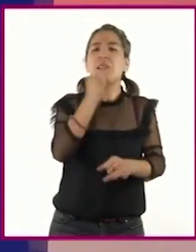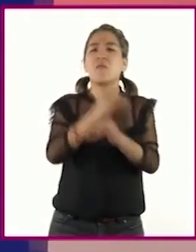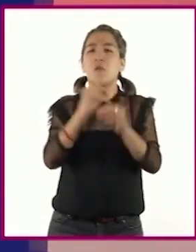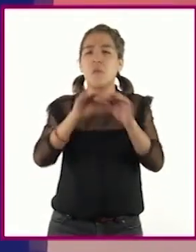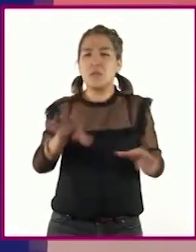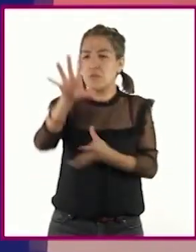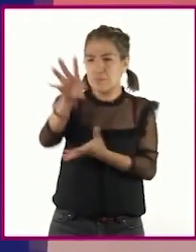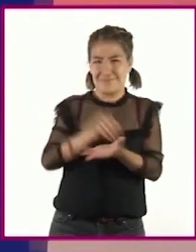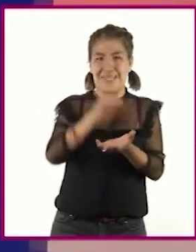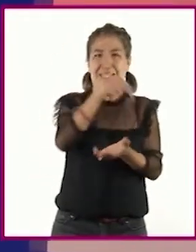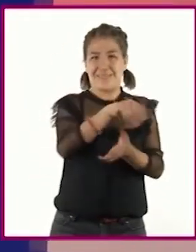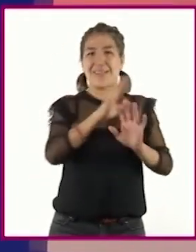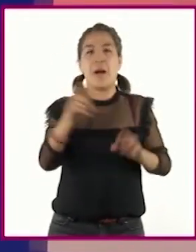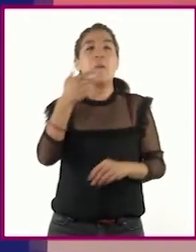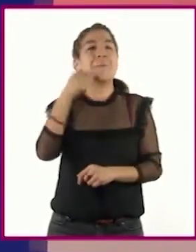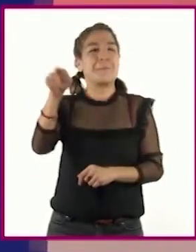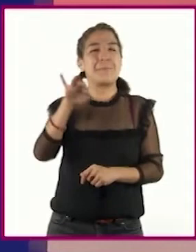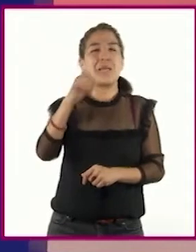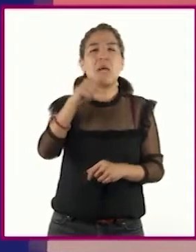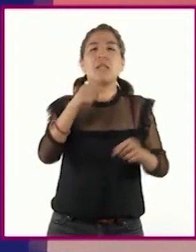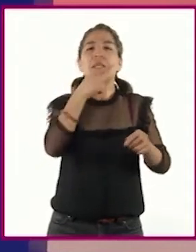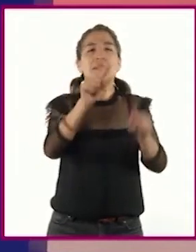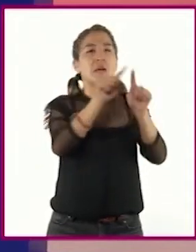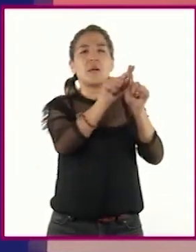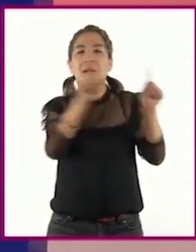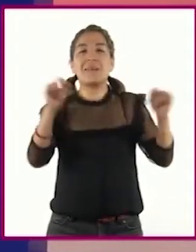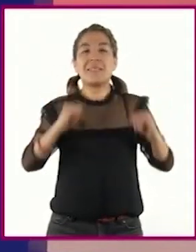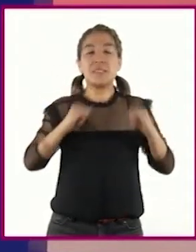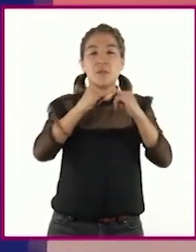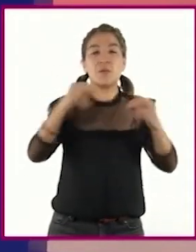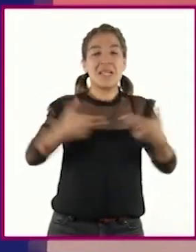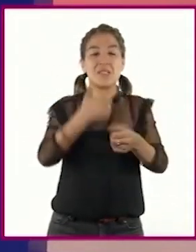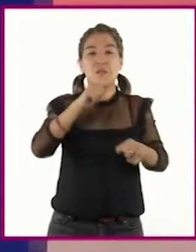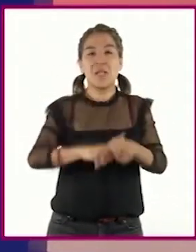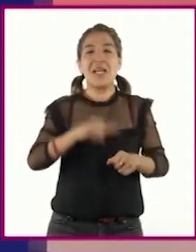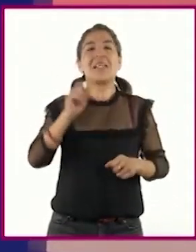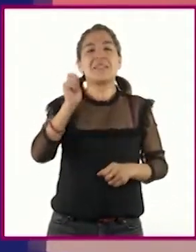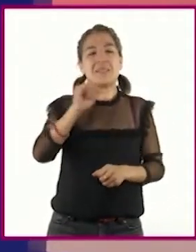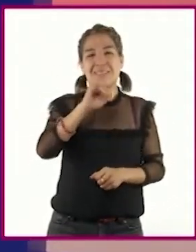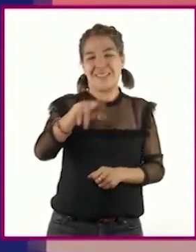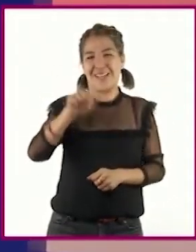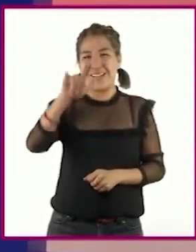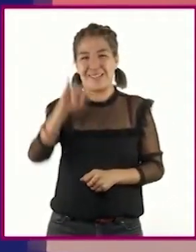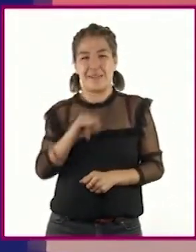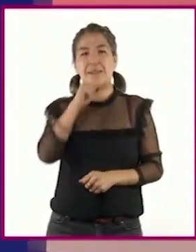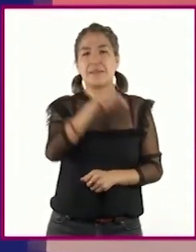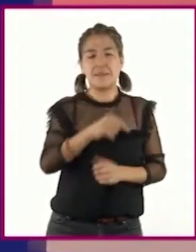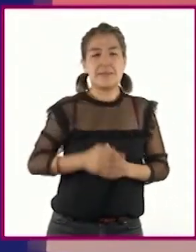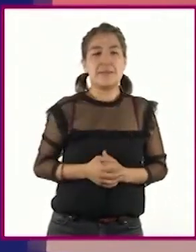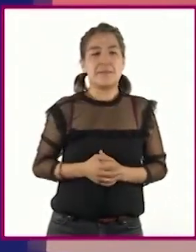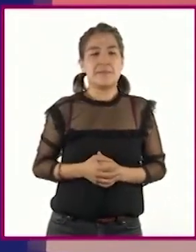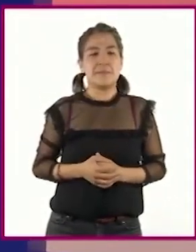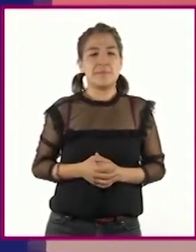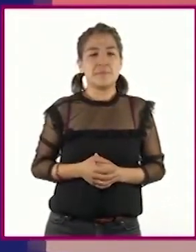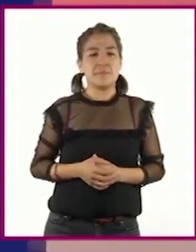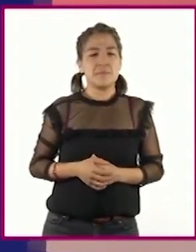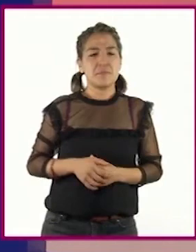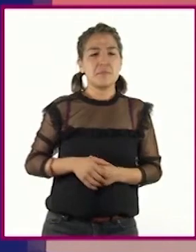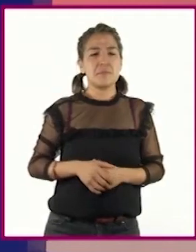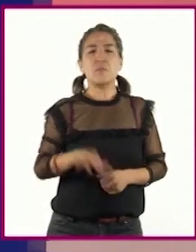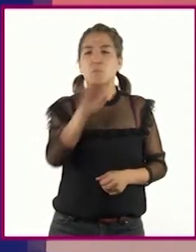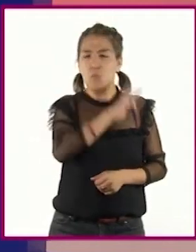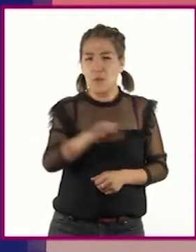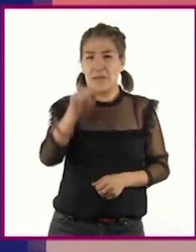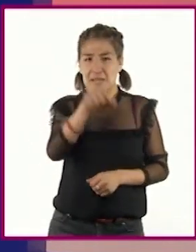recabada, Miguel subraya un dato de un artículo del Instituto Nacional de Lenguas Indígenas, INALI. Puede servir